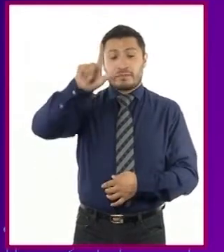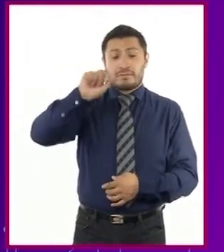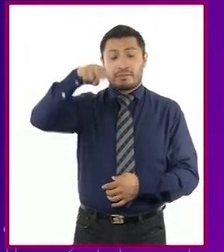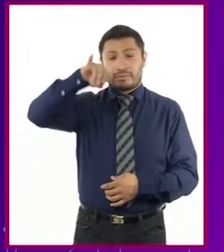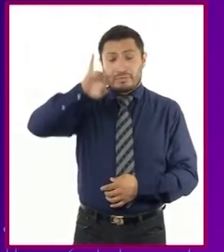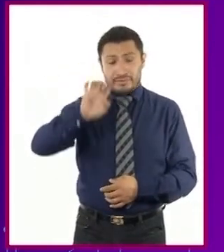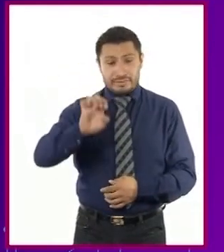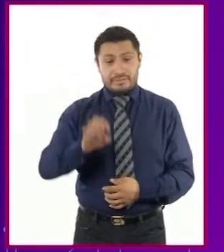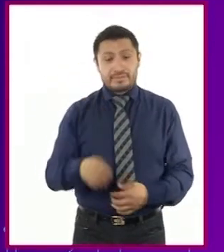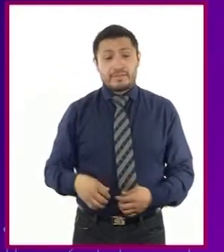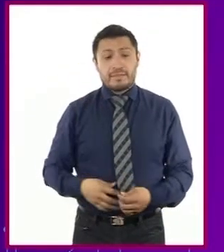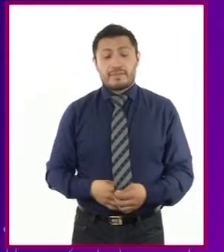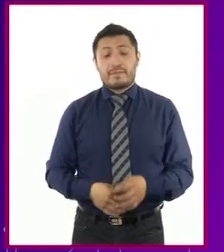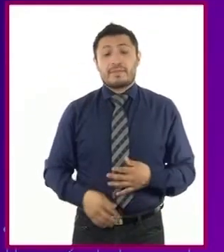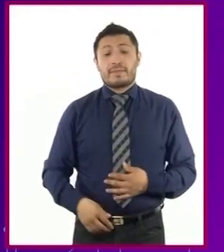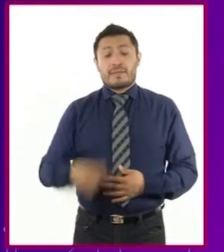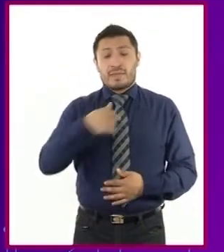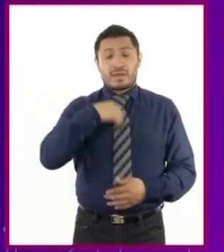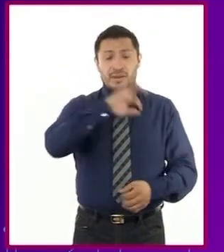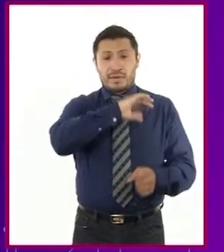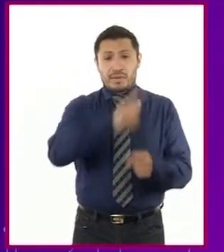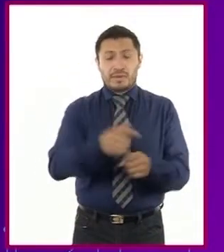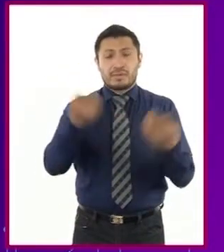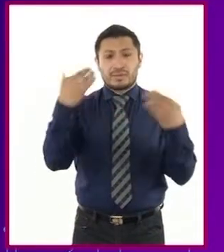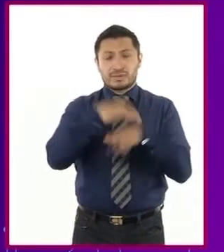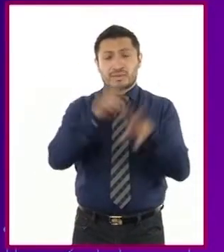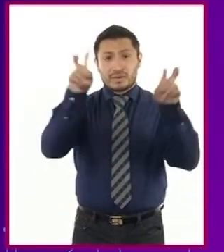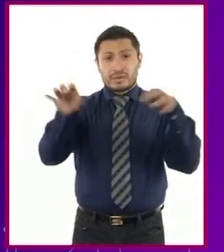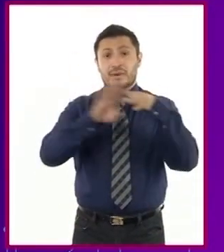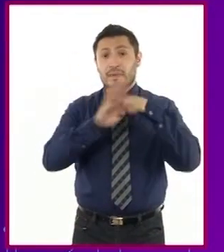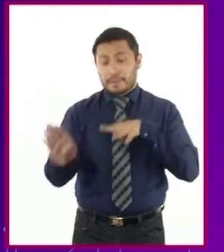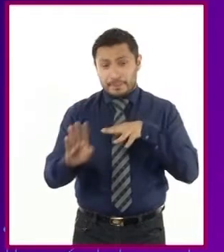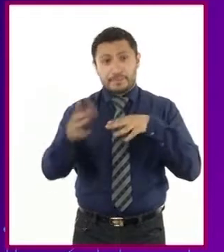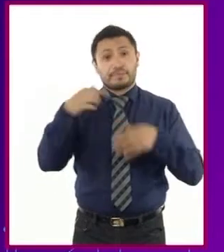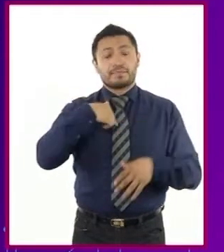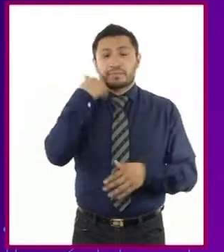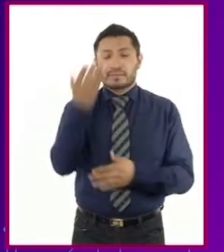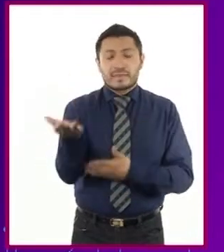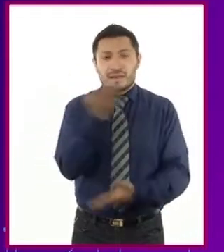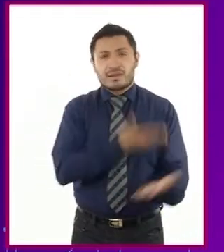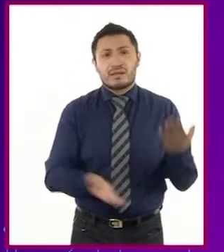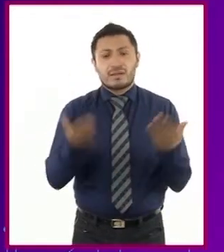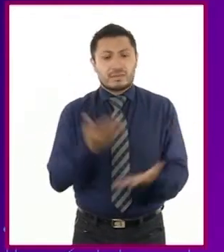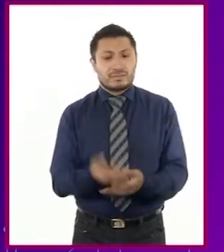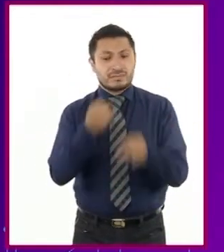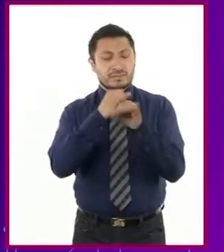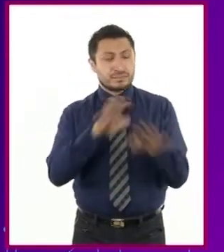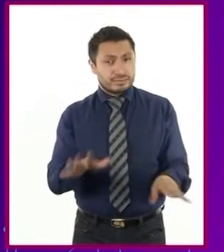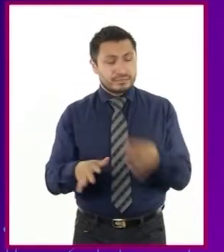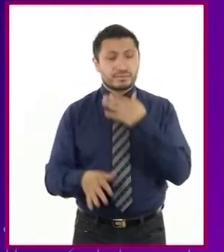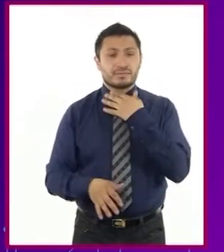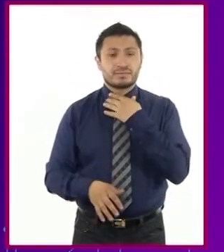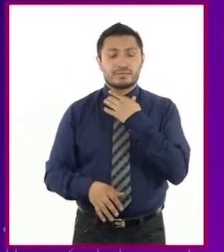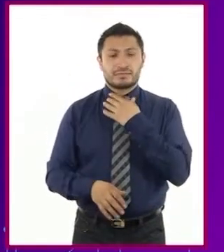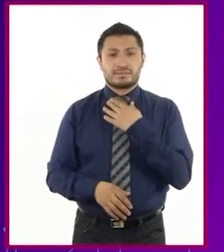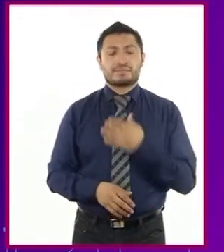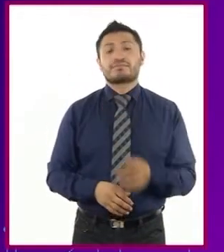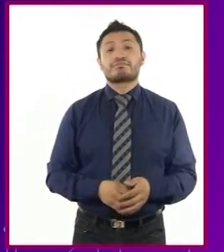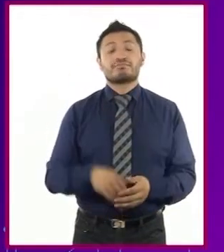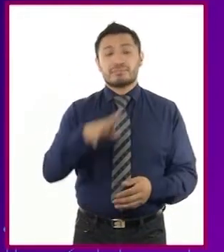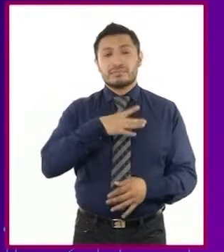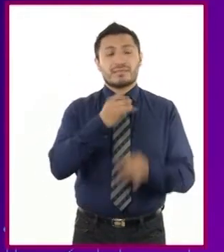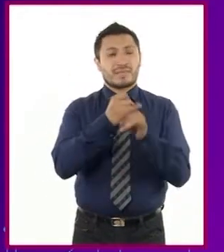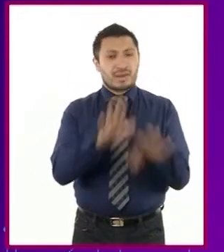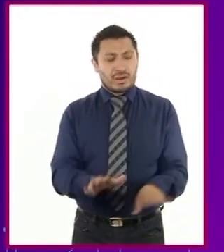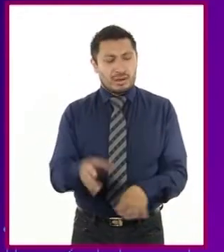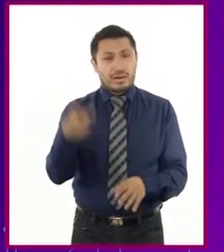Soy especialista en estudios de migración y quiero compartirles la siguiente información. Se tienen datos